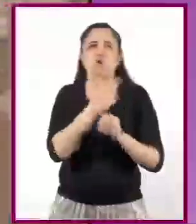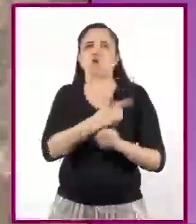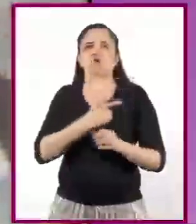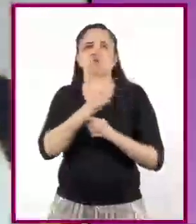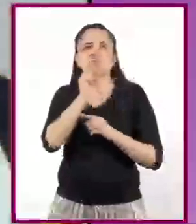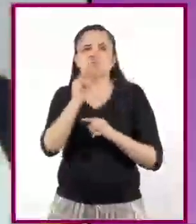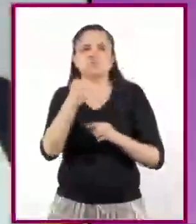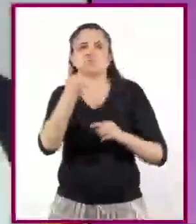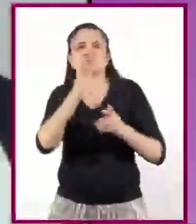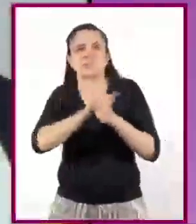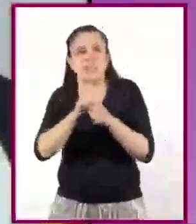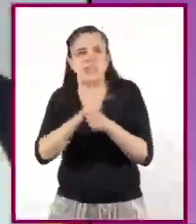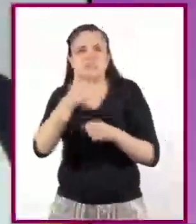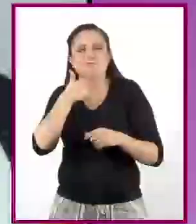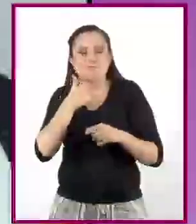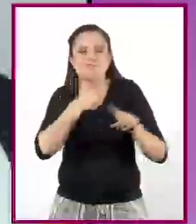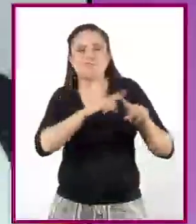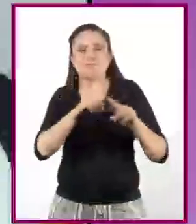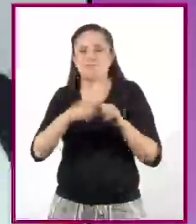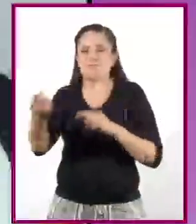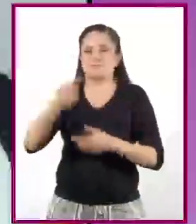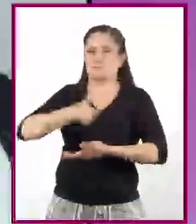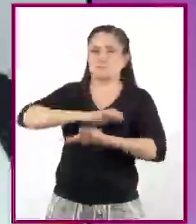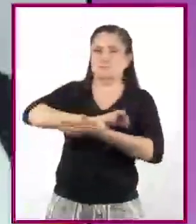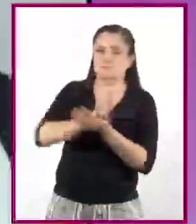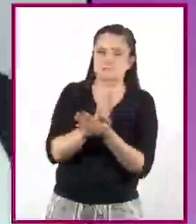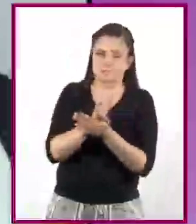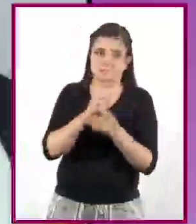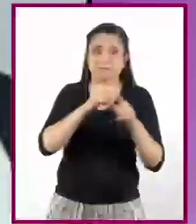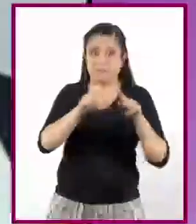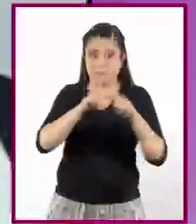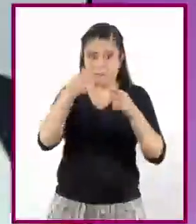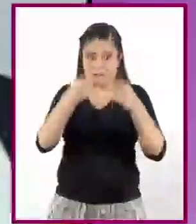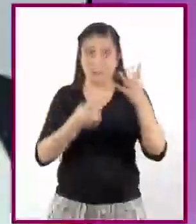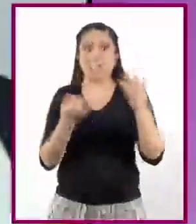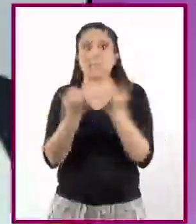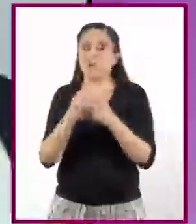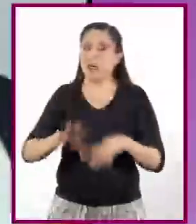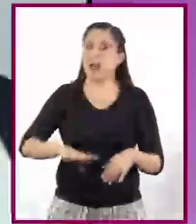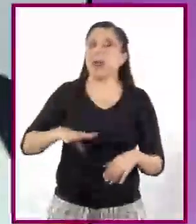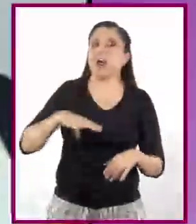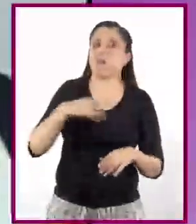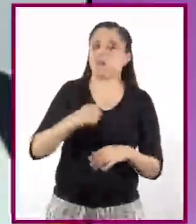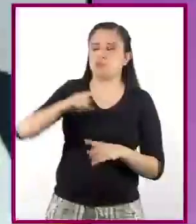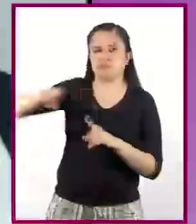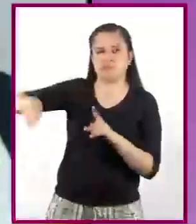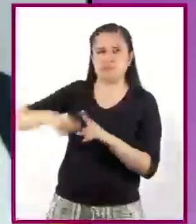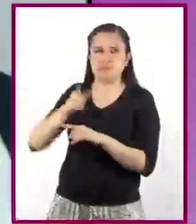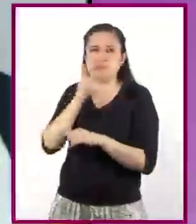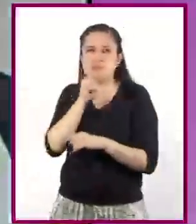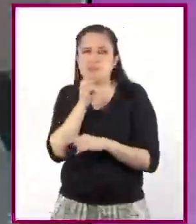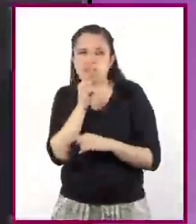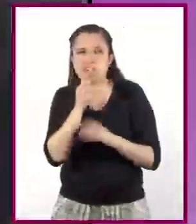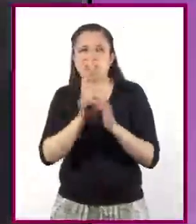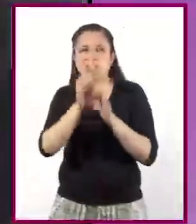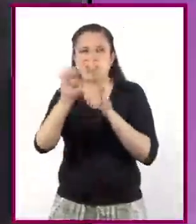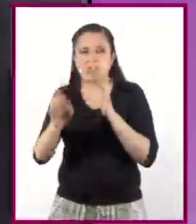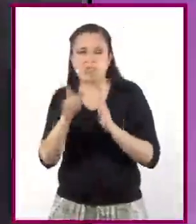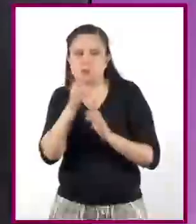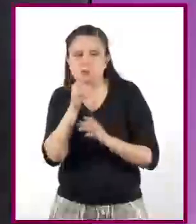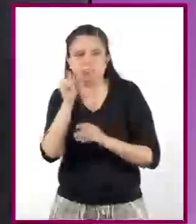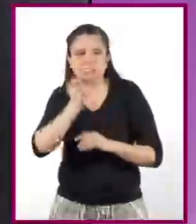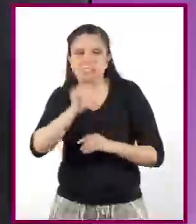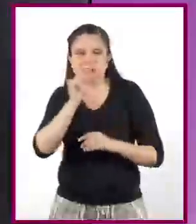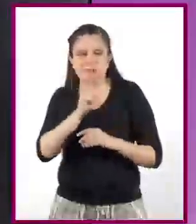ejemplos. Otros de los casos que también se presentan son abusos por parte de la autoridad, por ejemplo, por parte